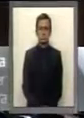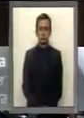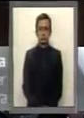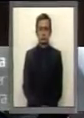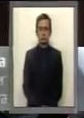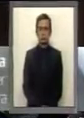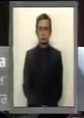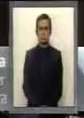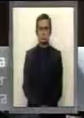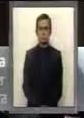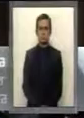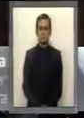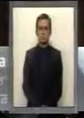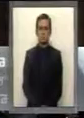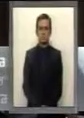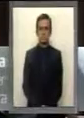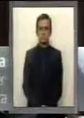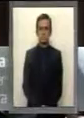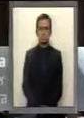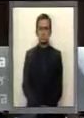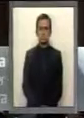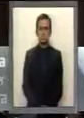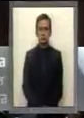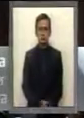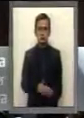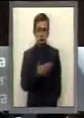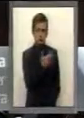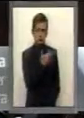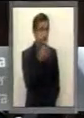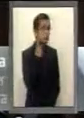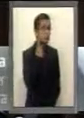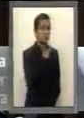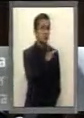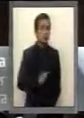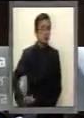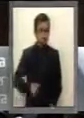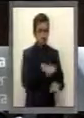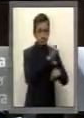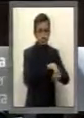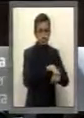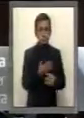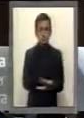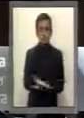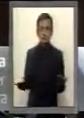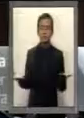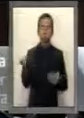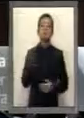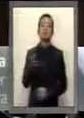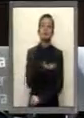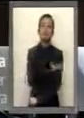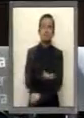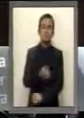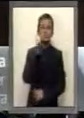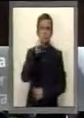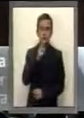Gracias. Con su venia, diputado presidente, compañeras, compañeros